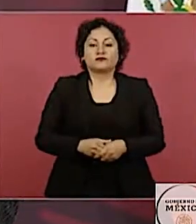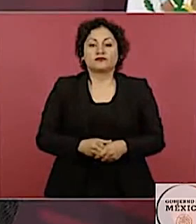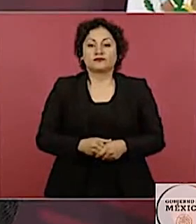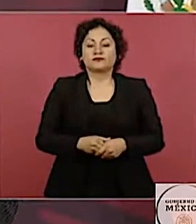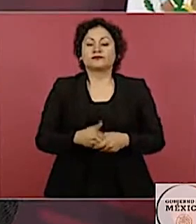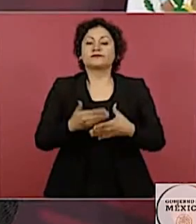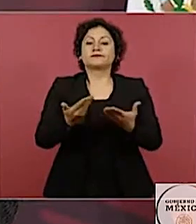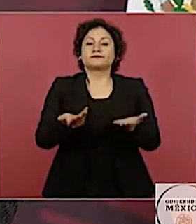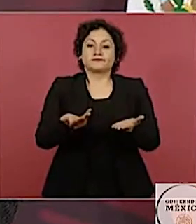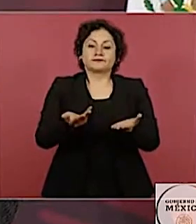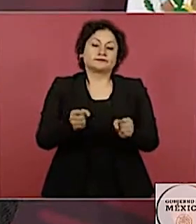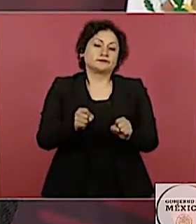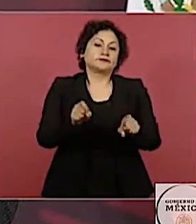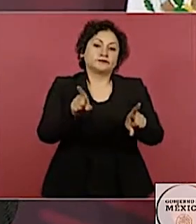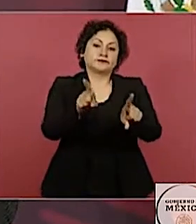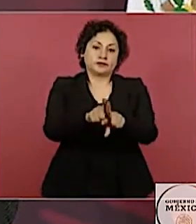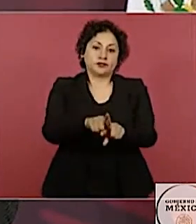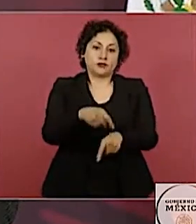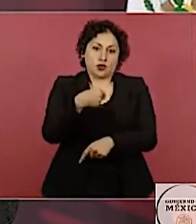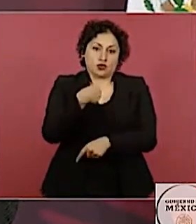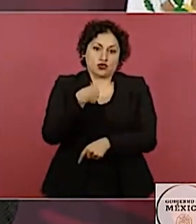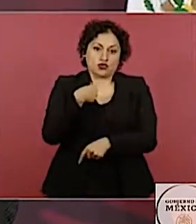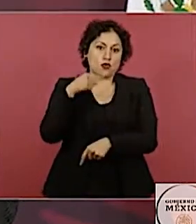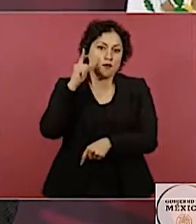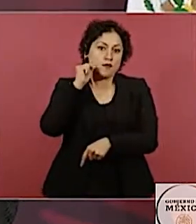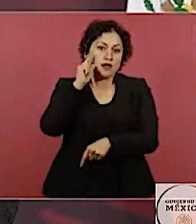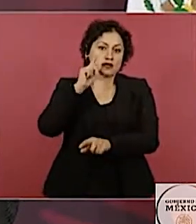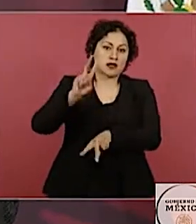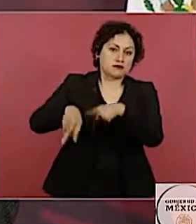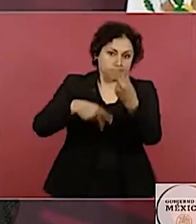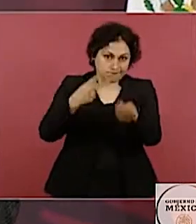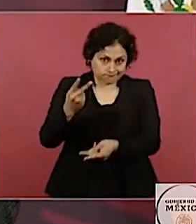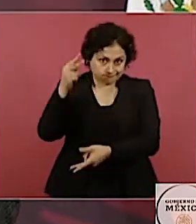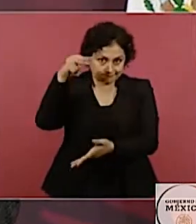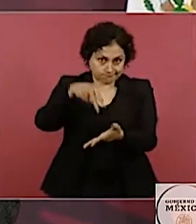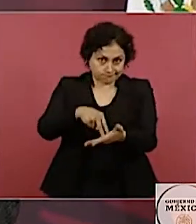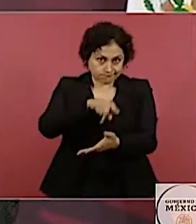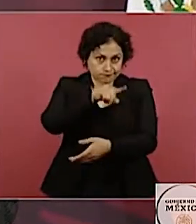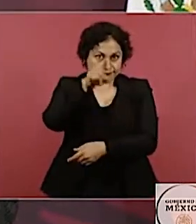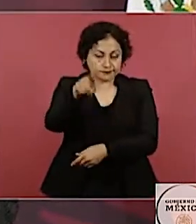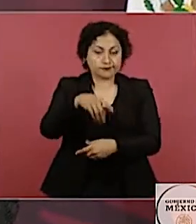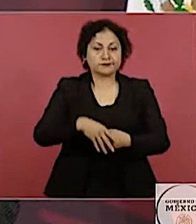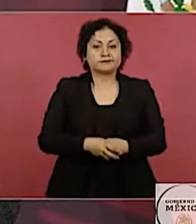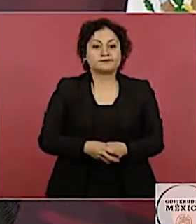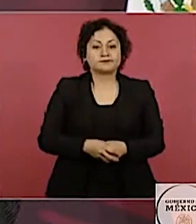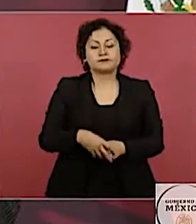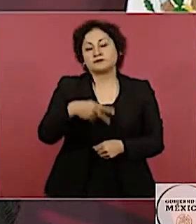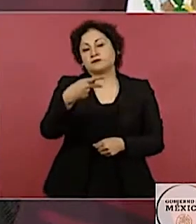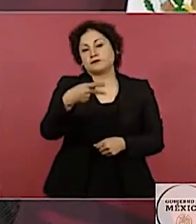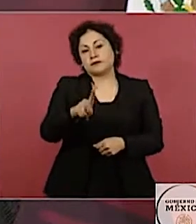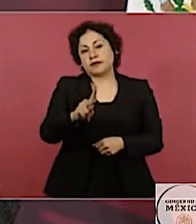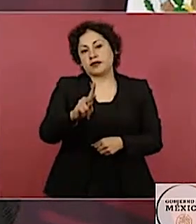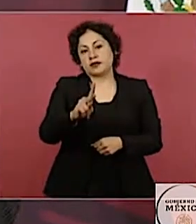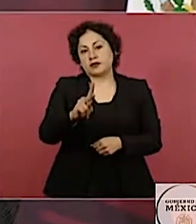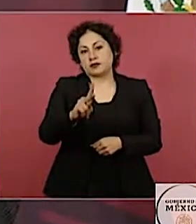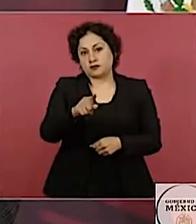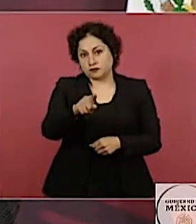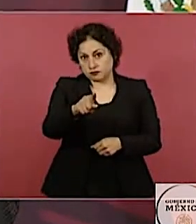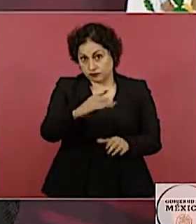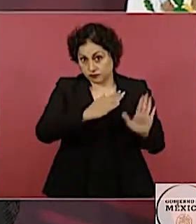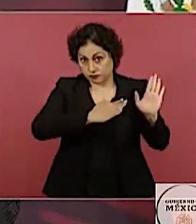todas maneras yo voy a estar mañana por allá Este pero ya no cambia el